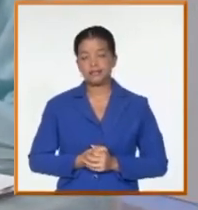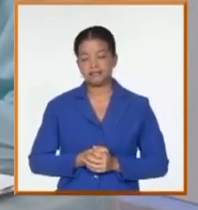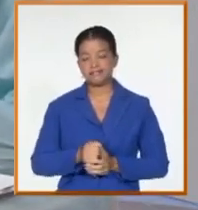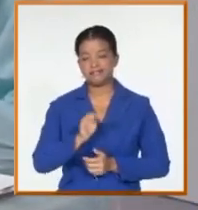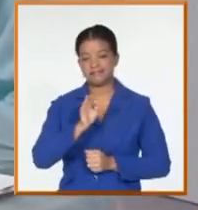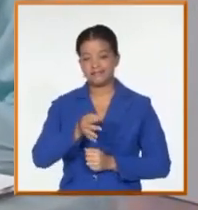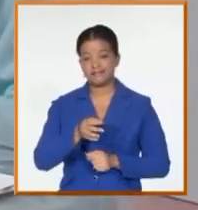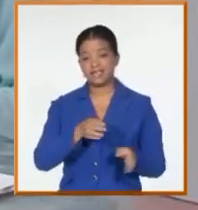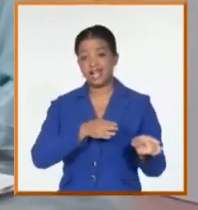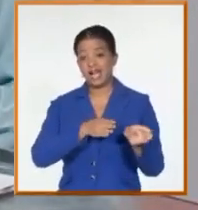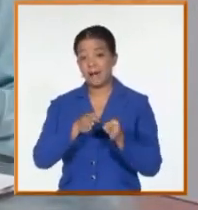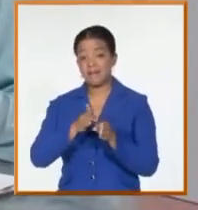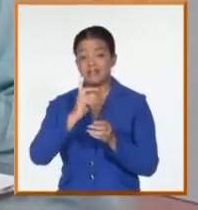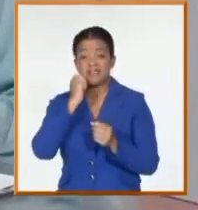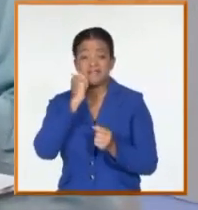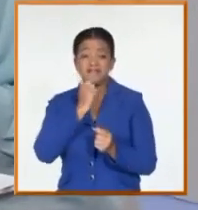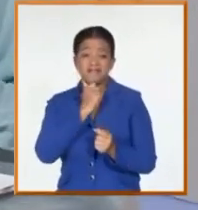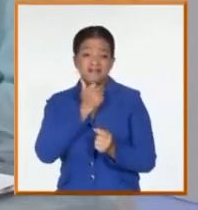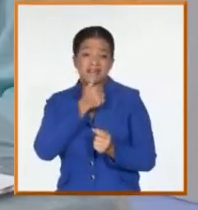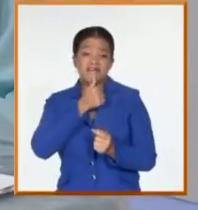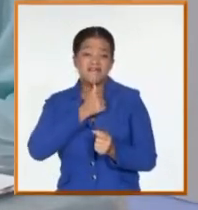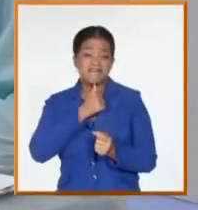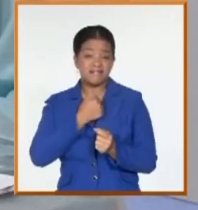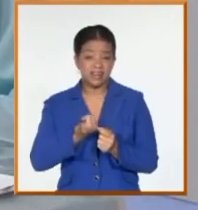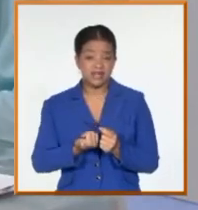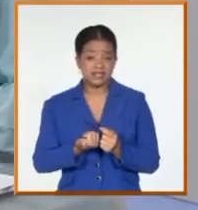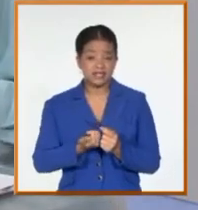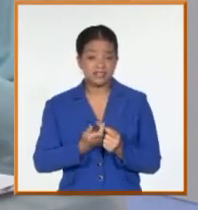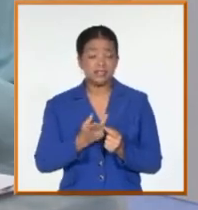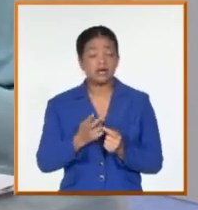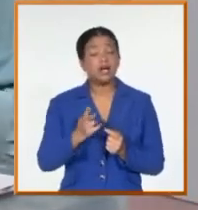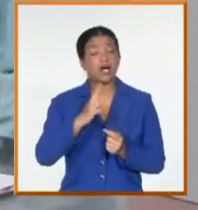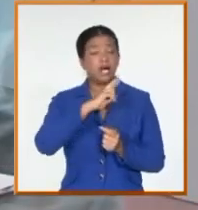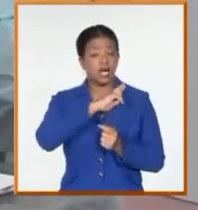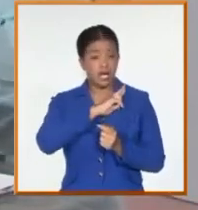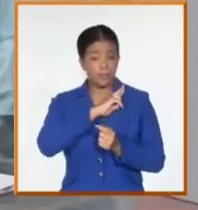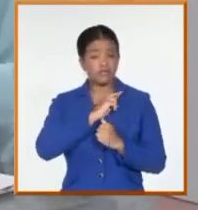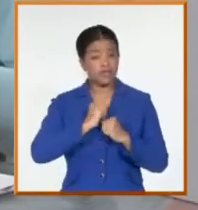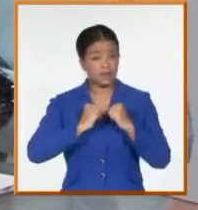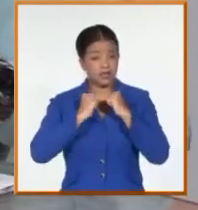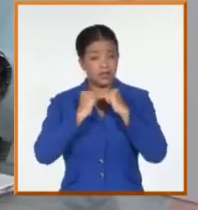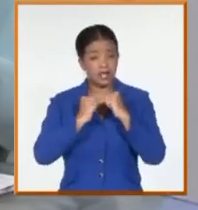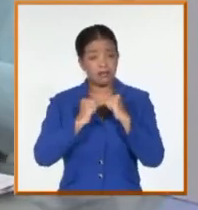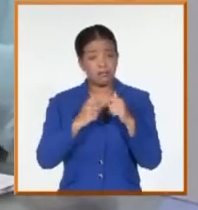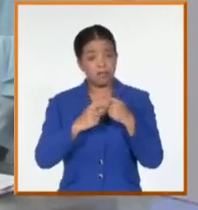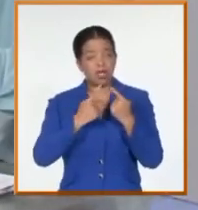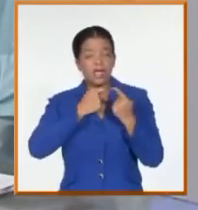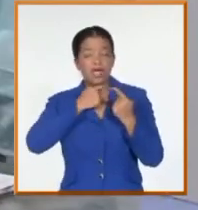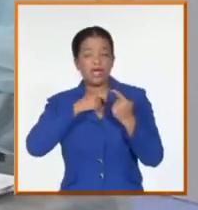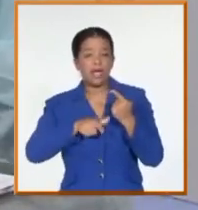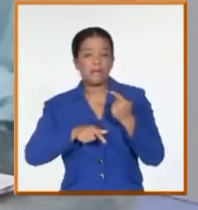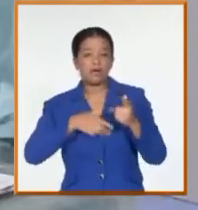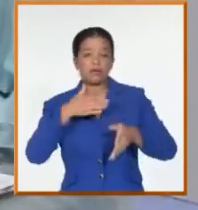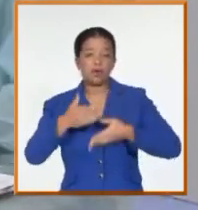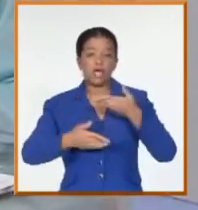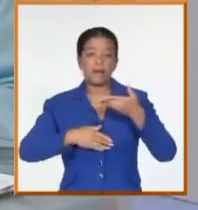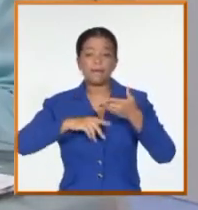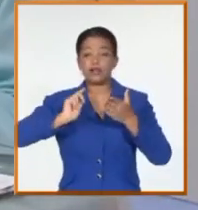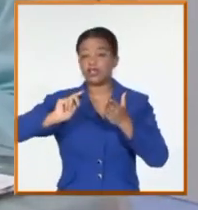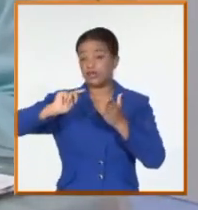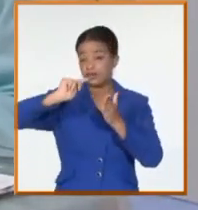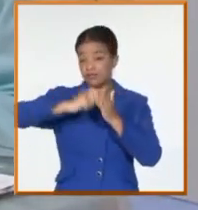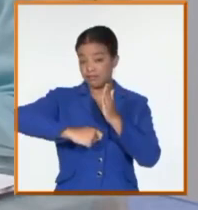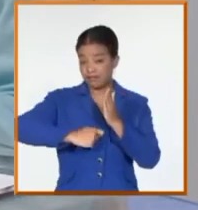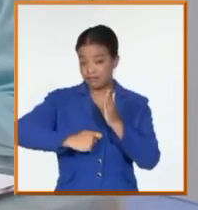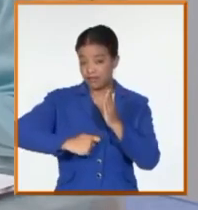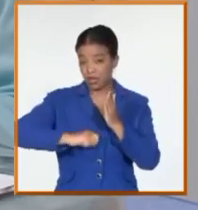usuarios la responsabilidad es Clara en caso de inconveniente porque a partir de que se firman contrato todo